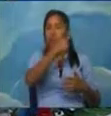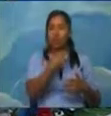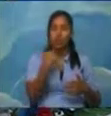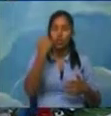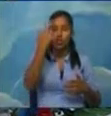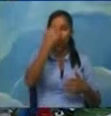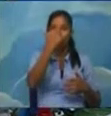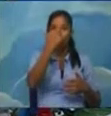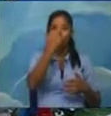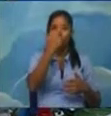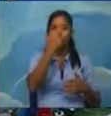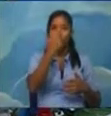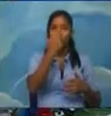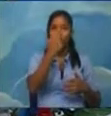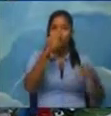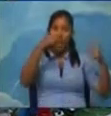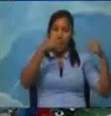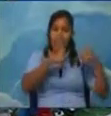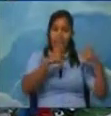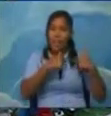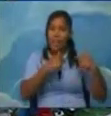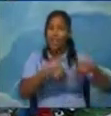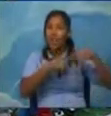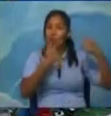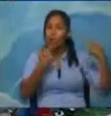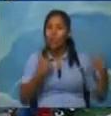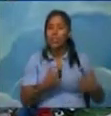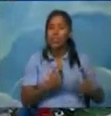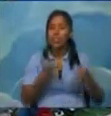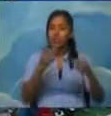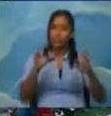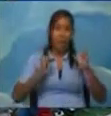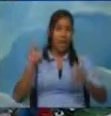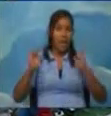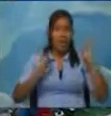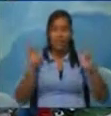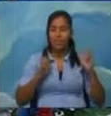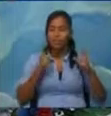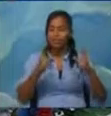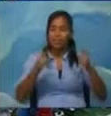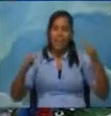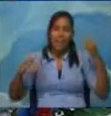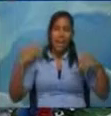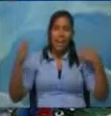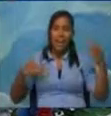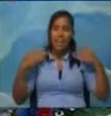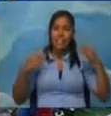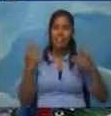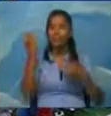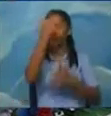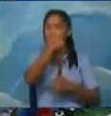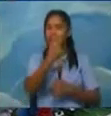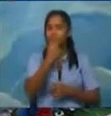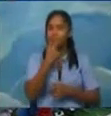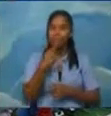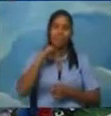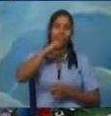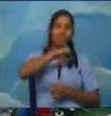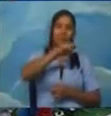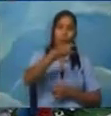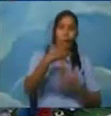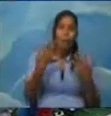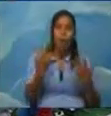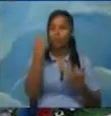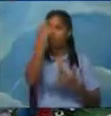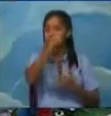El rostro. El corazón alegre. Corazón no alegre. Son los frasquitos, no son las botellas, no son los